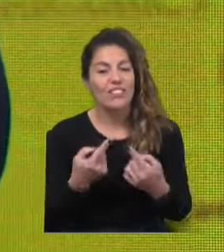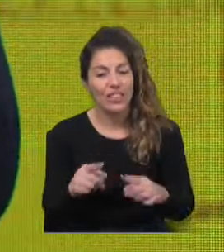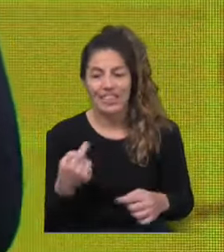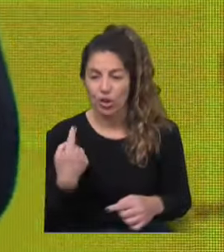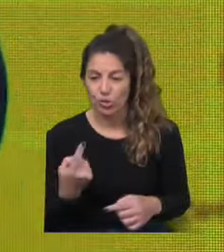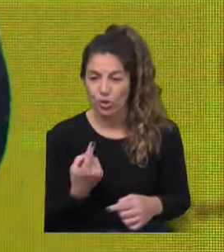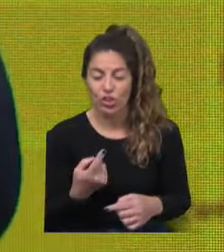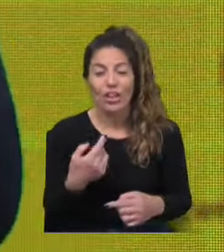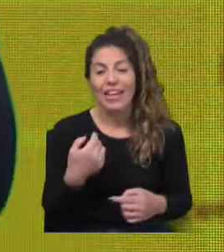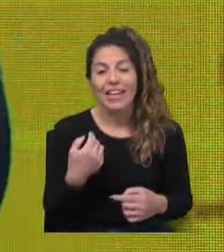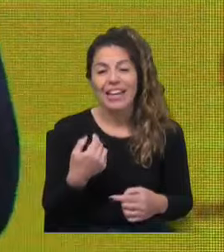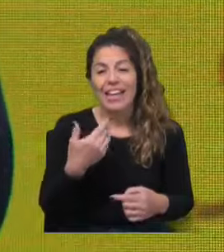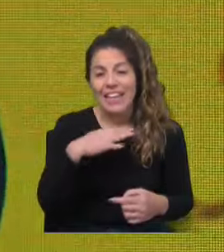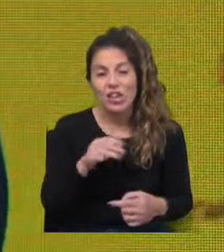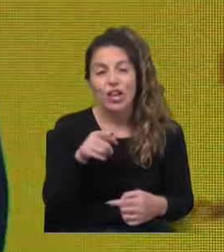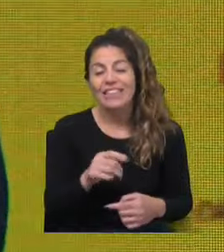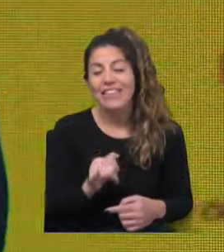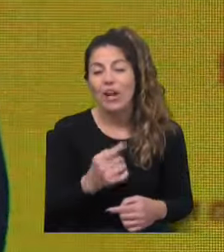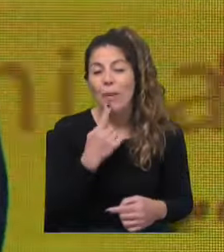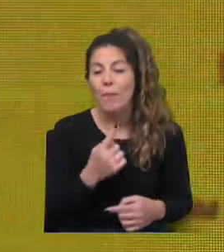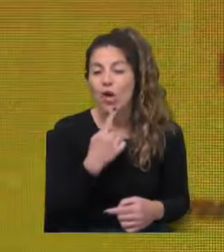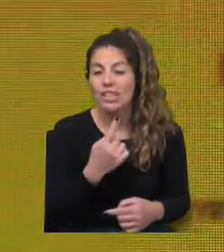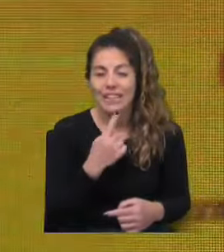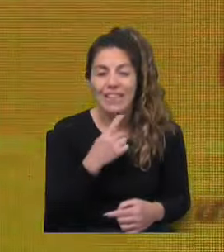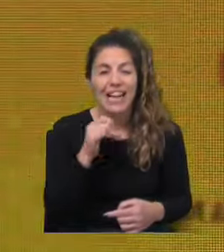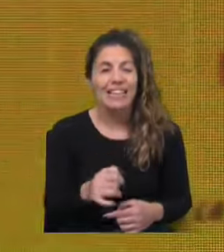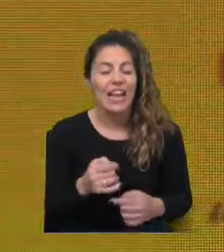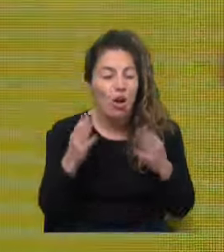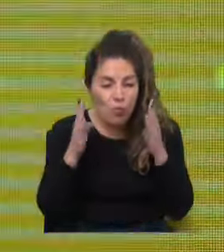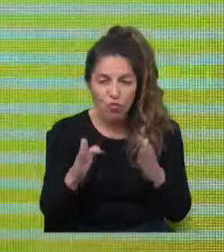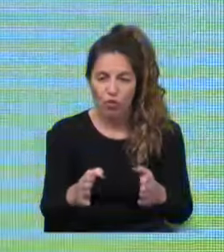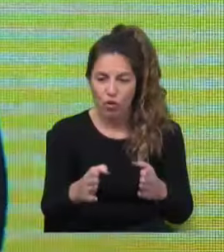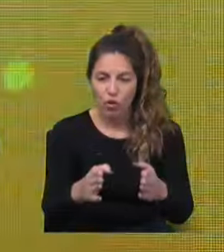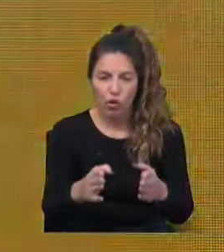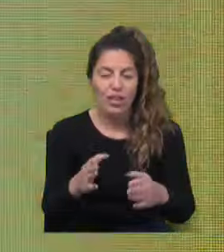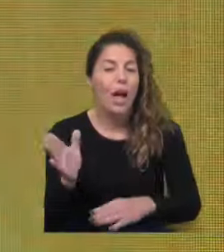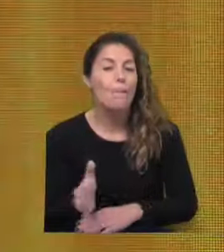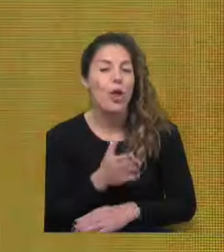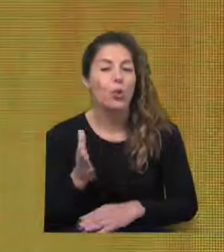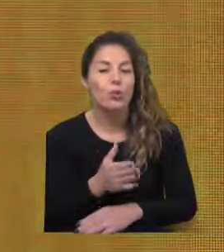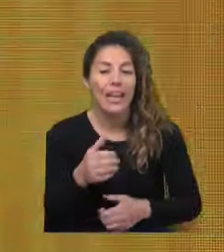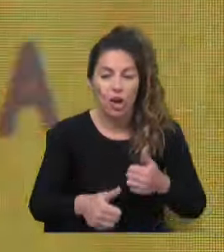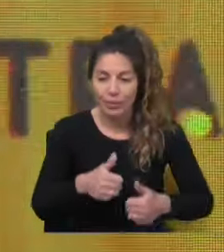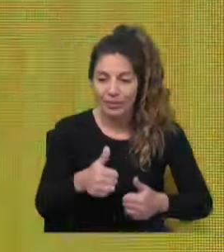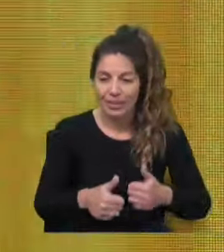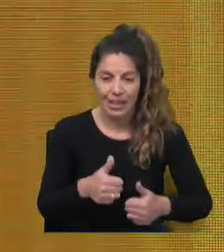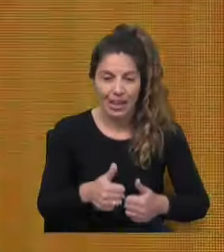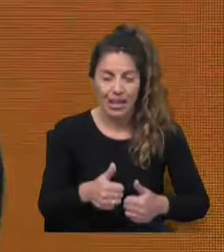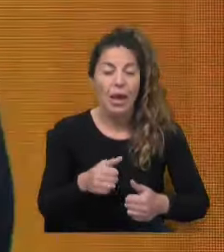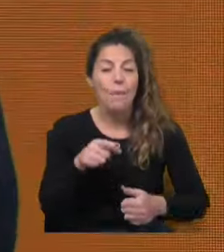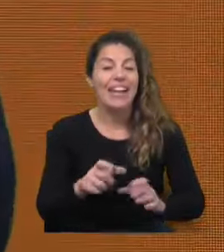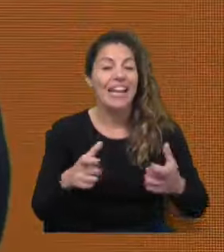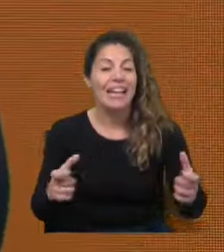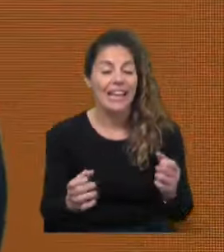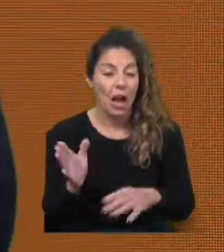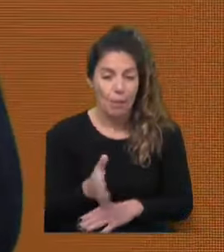entendiendo que tiene que haber políticas que tengan como foco la productividad y la competitividad para que crezca